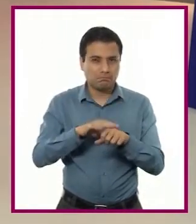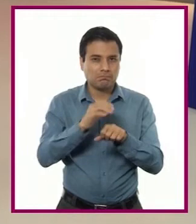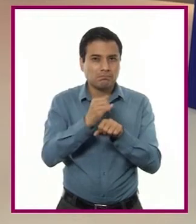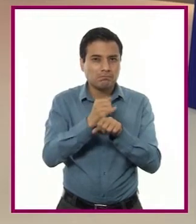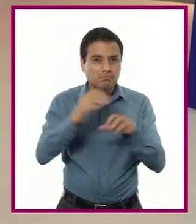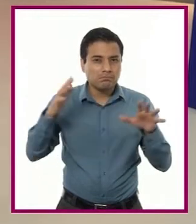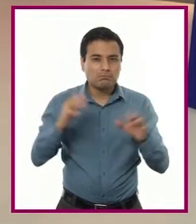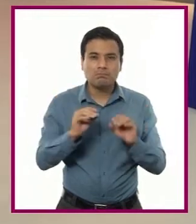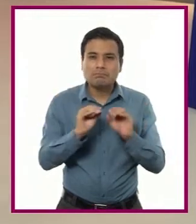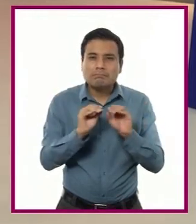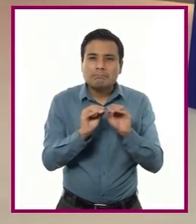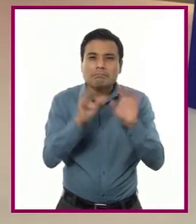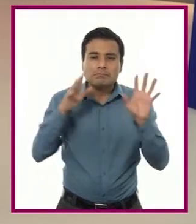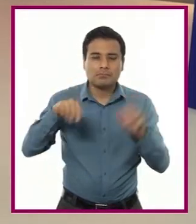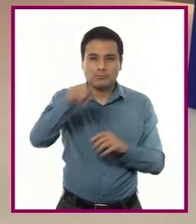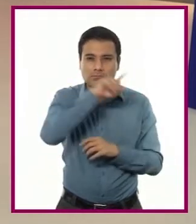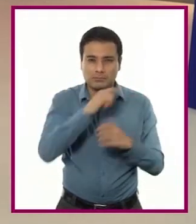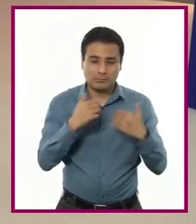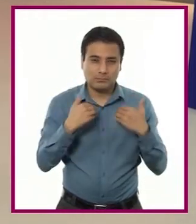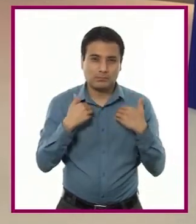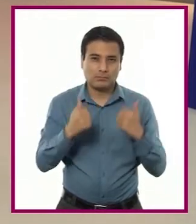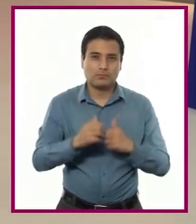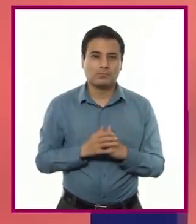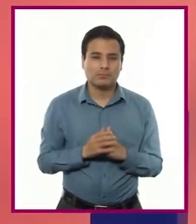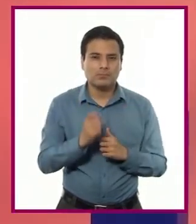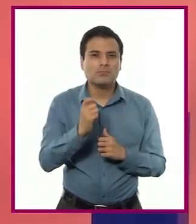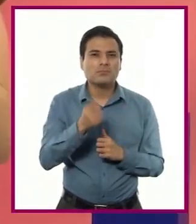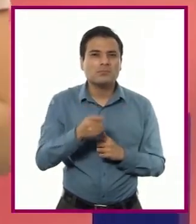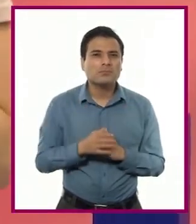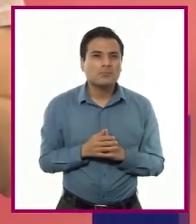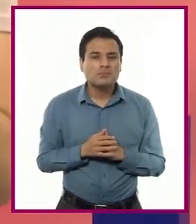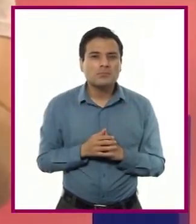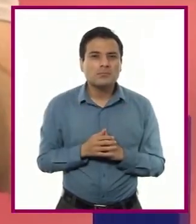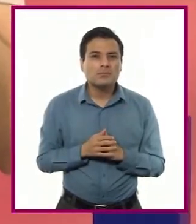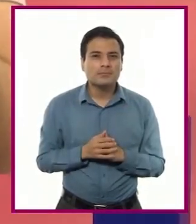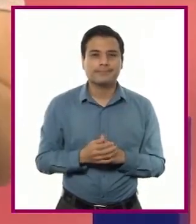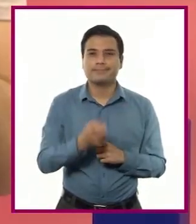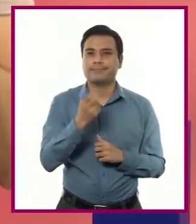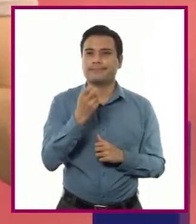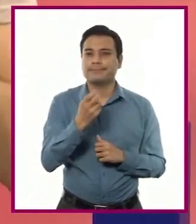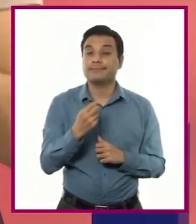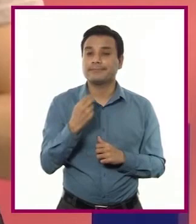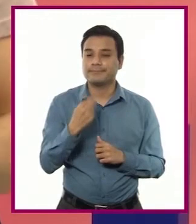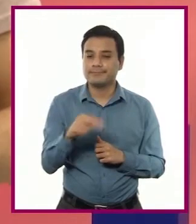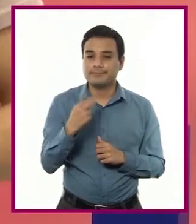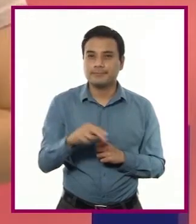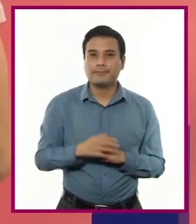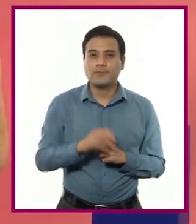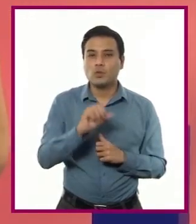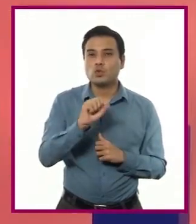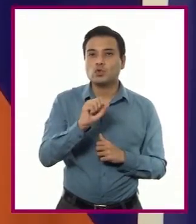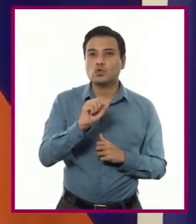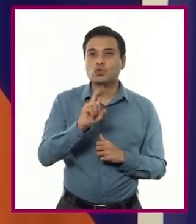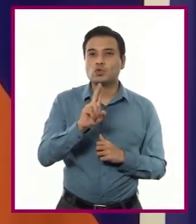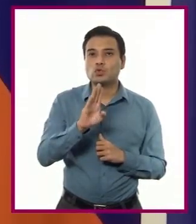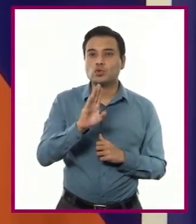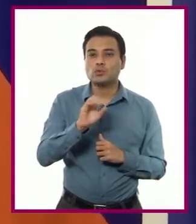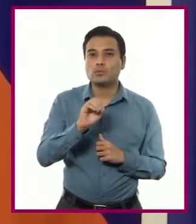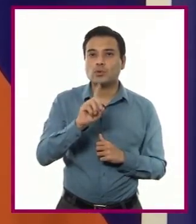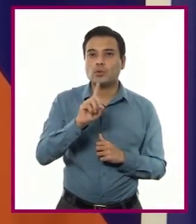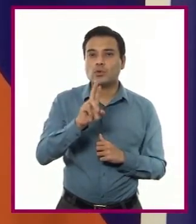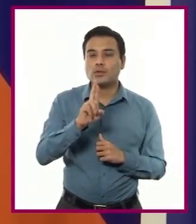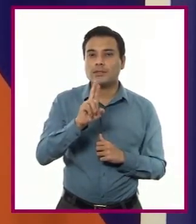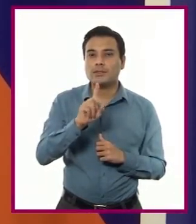sea entendido. Se trata de una subordinada.